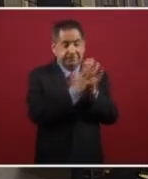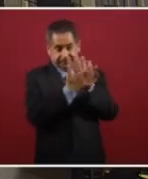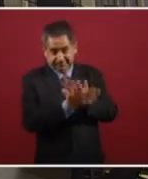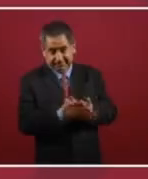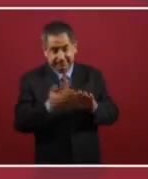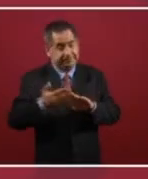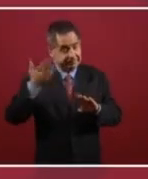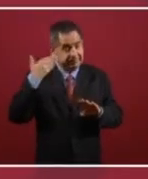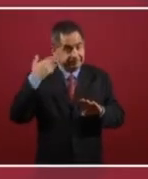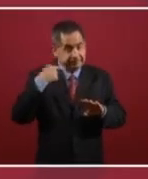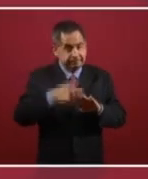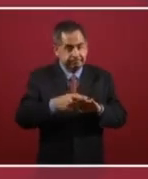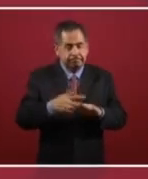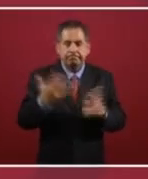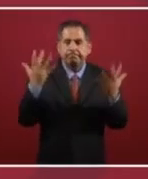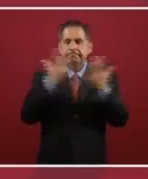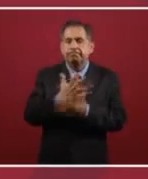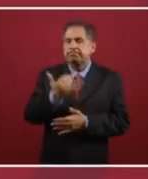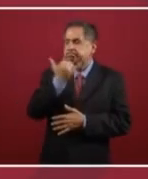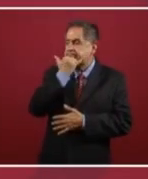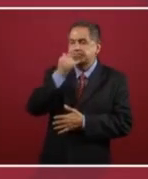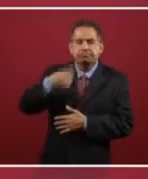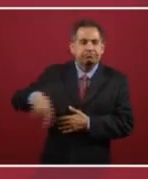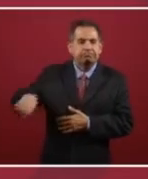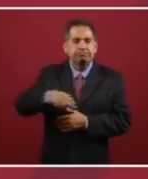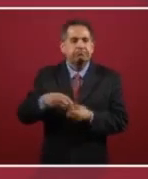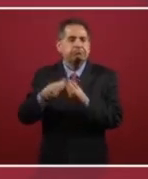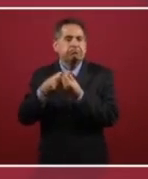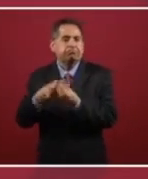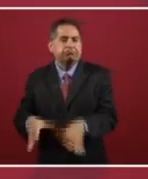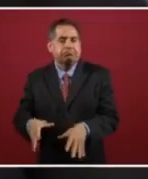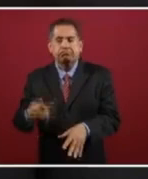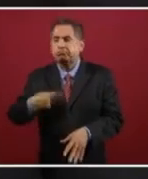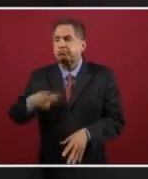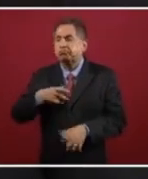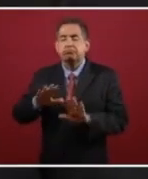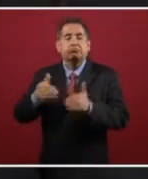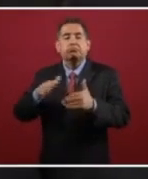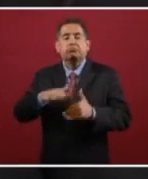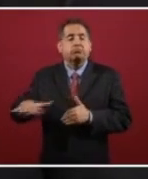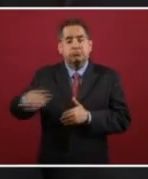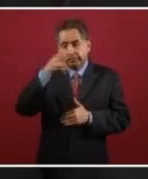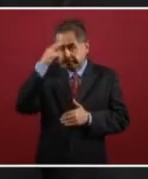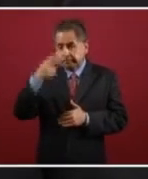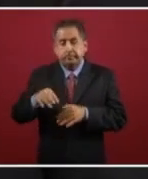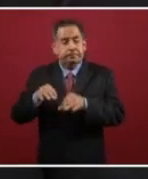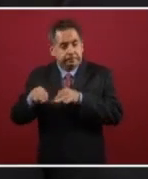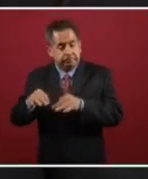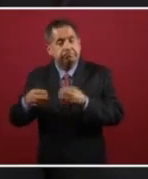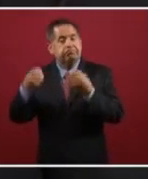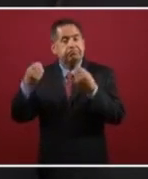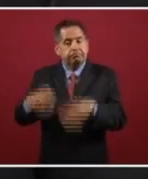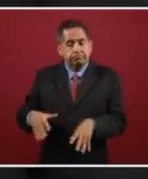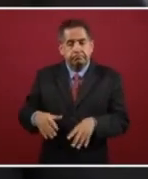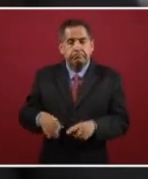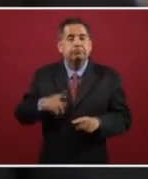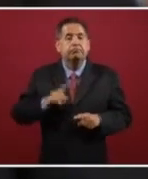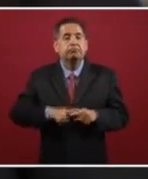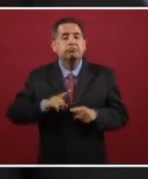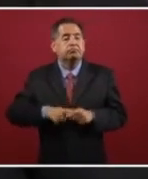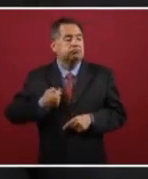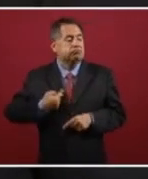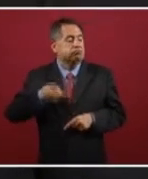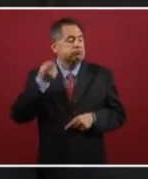periodo neoliberal donde además se hicieron reformas por consigna que afectaron a la población por consigna